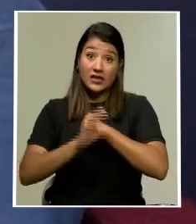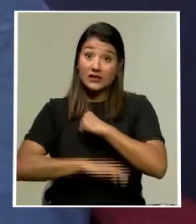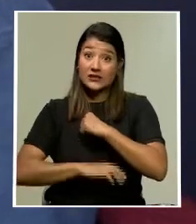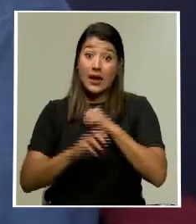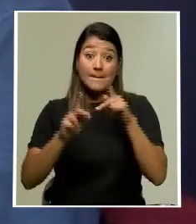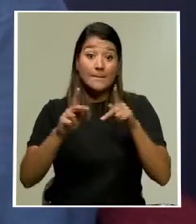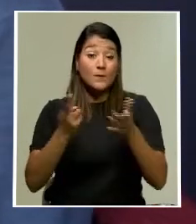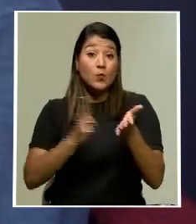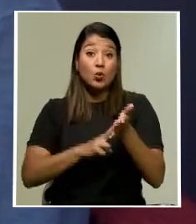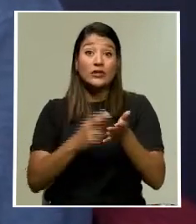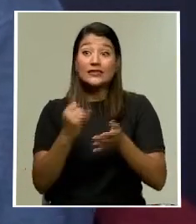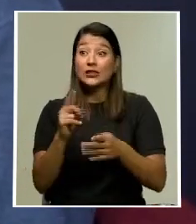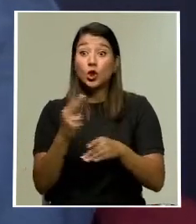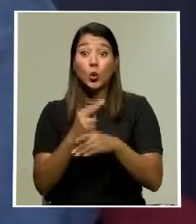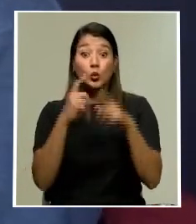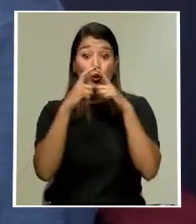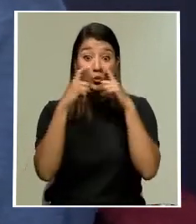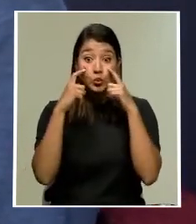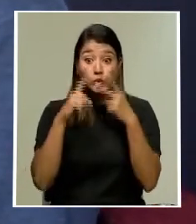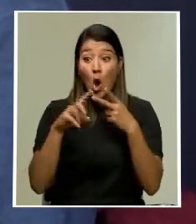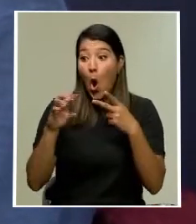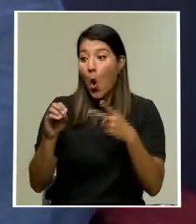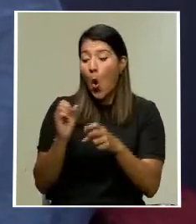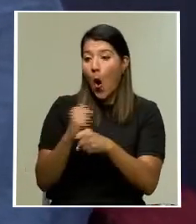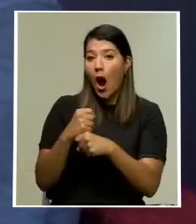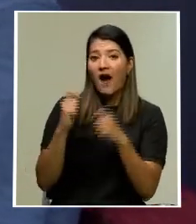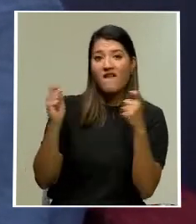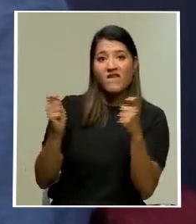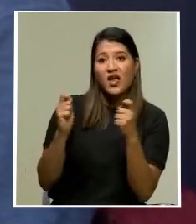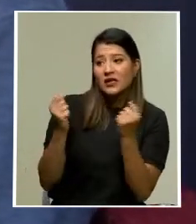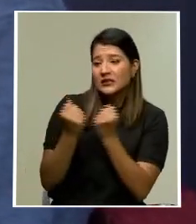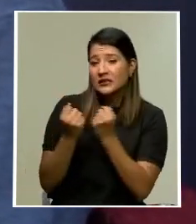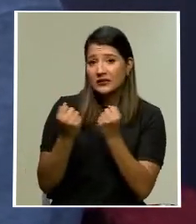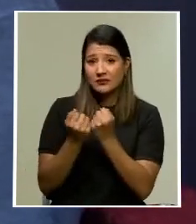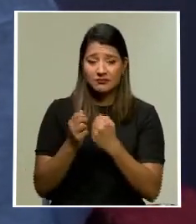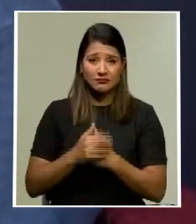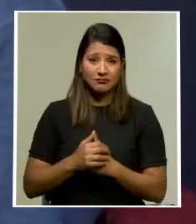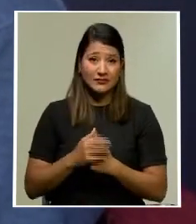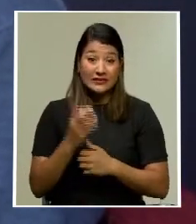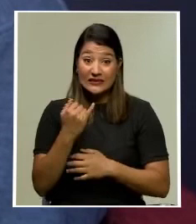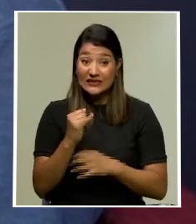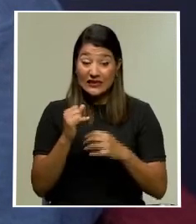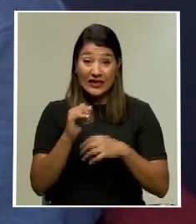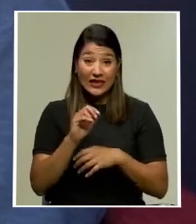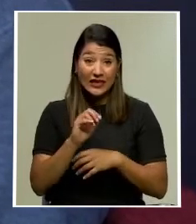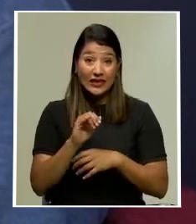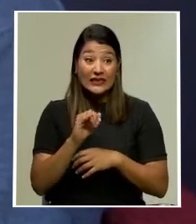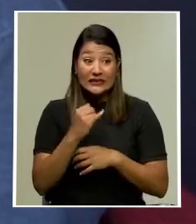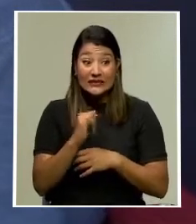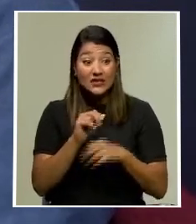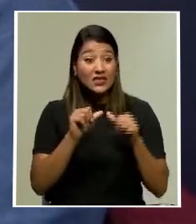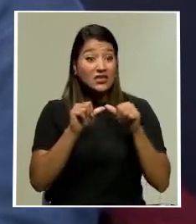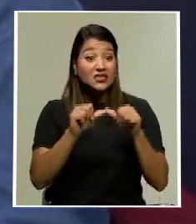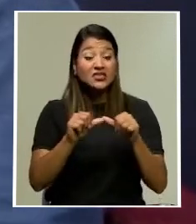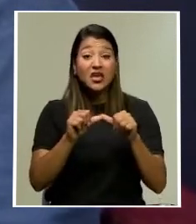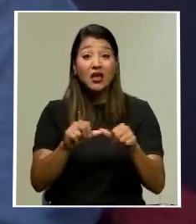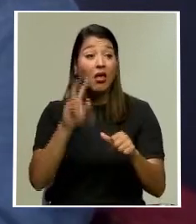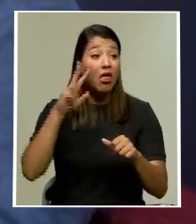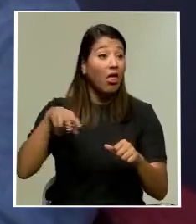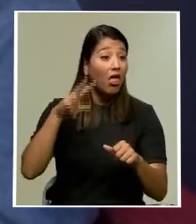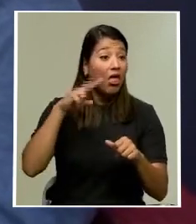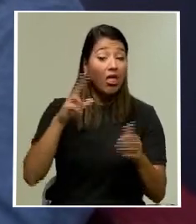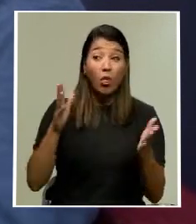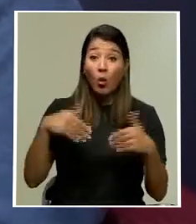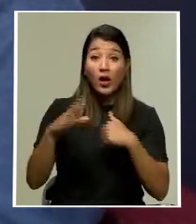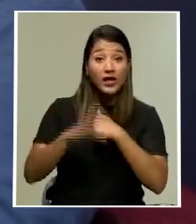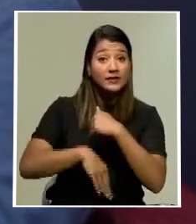esté aglomerado o quien cause una aglomeración. Las medidas no serán efectivas si esto sigue ocurriendo impunemente.